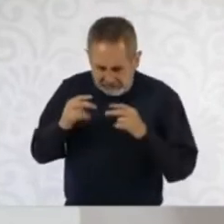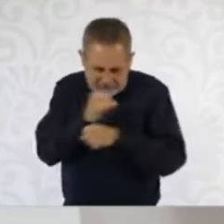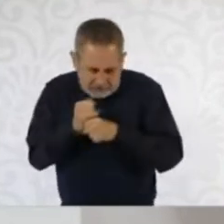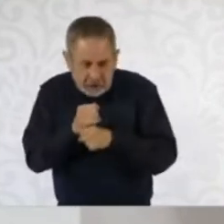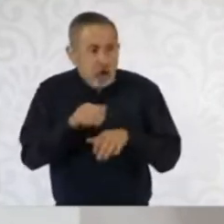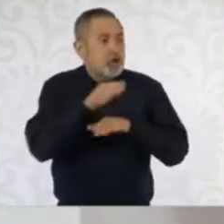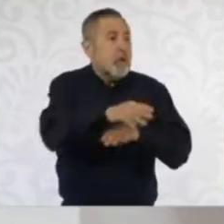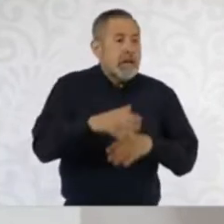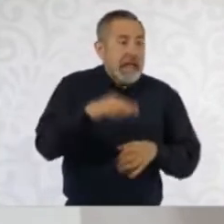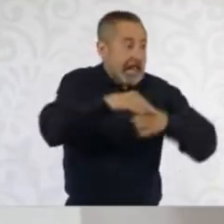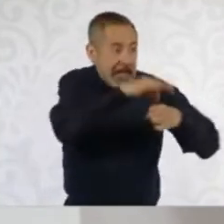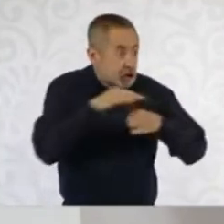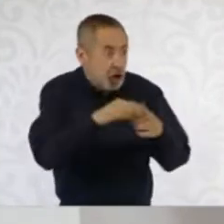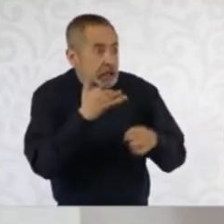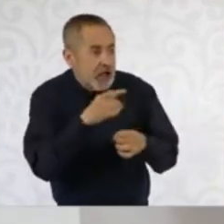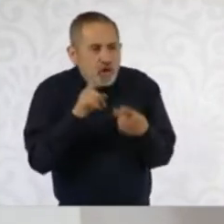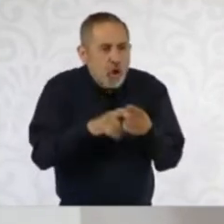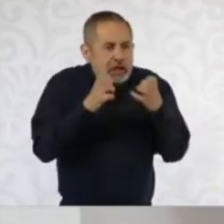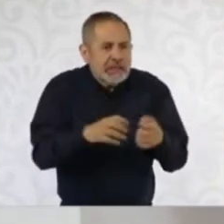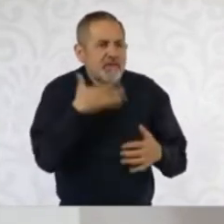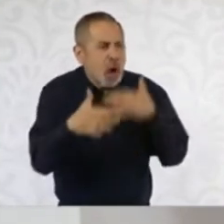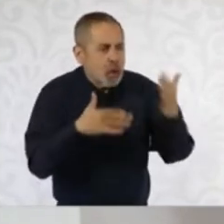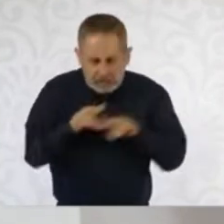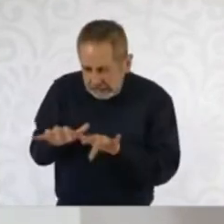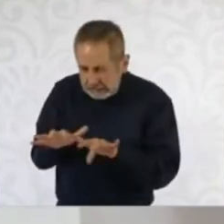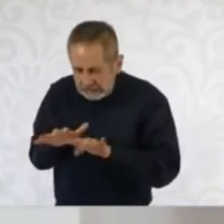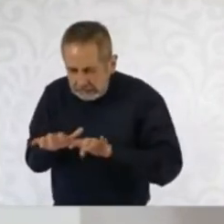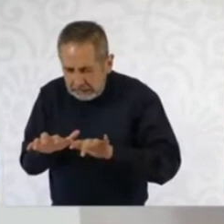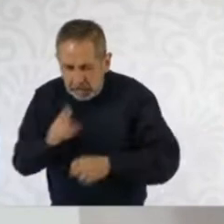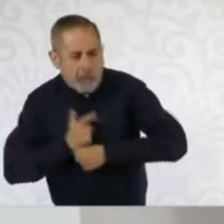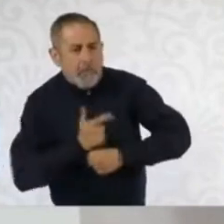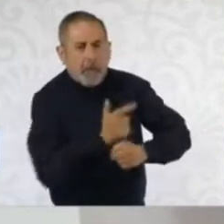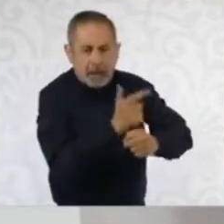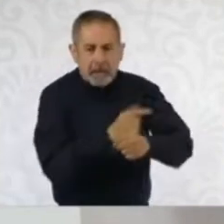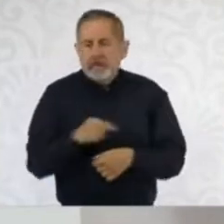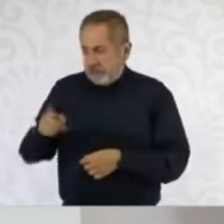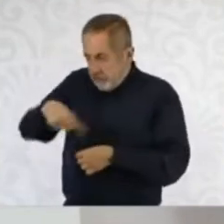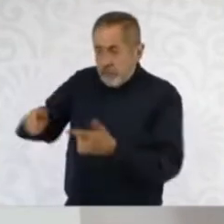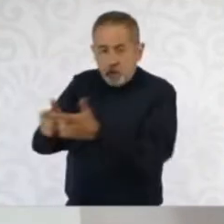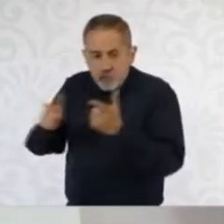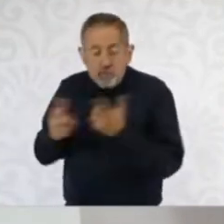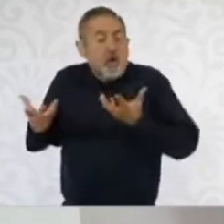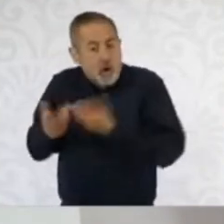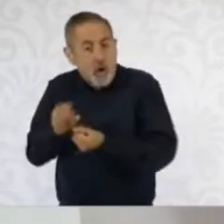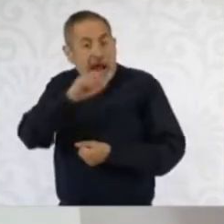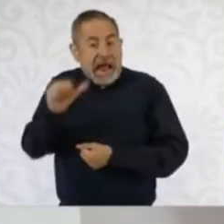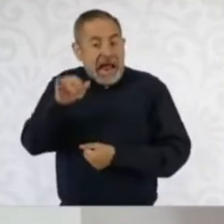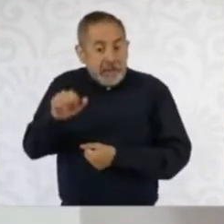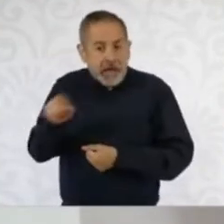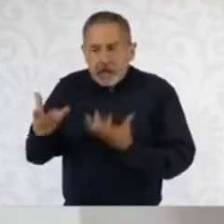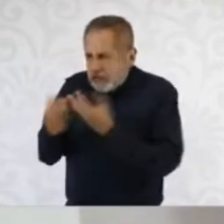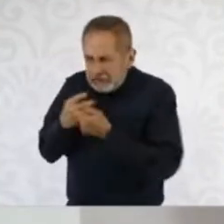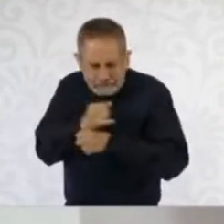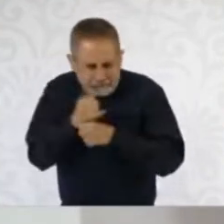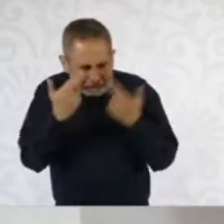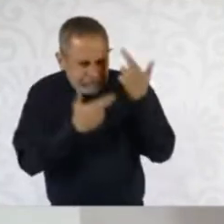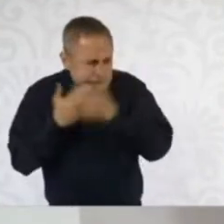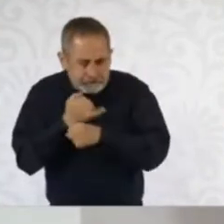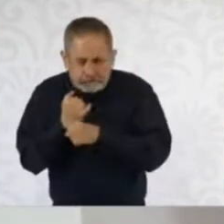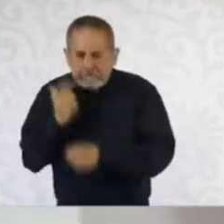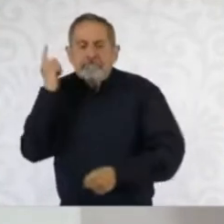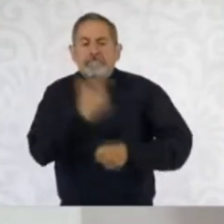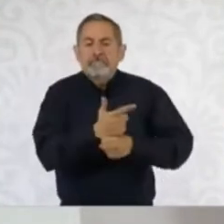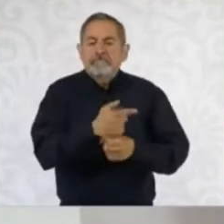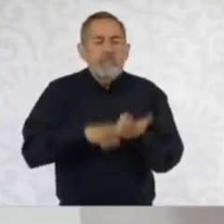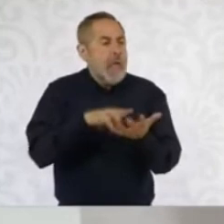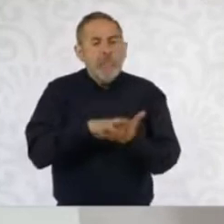había elecciones de a ver dónde había estado el fraude electoral. Y entonces ese grupo, y también nos juntamos con Jaime, pues analizamos. Ahí encontramos pues